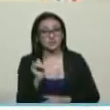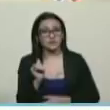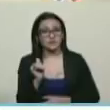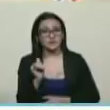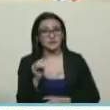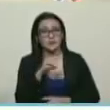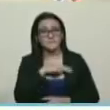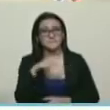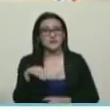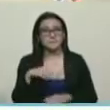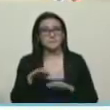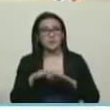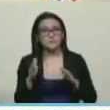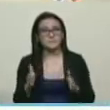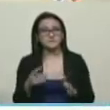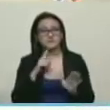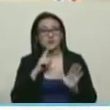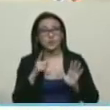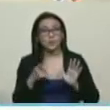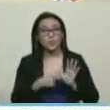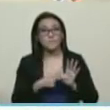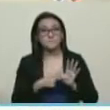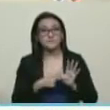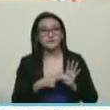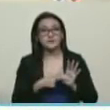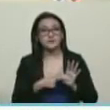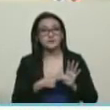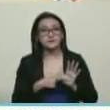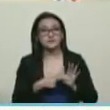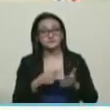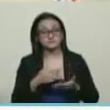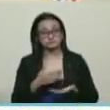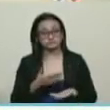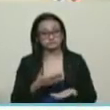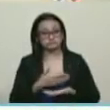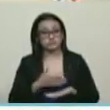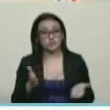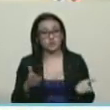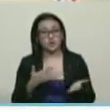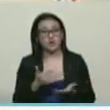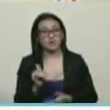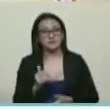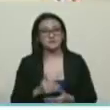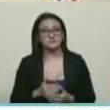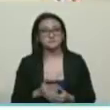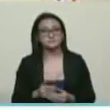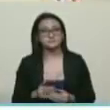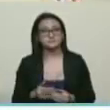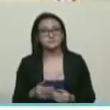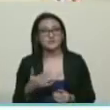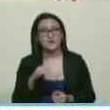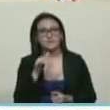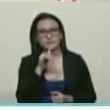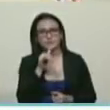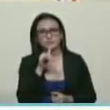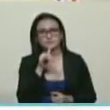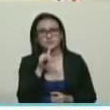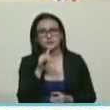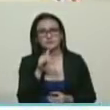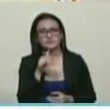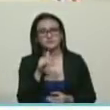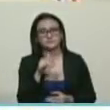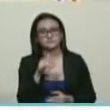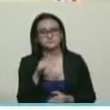los miembros de mesa, cumplir y hacer cumplir las disposiciones que están allí. Hay información suficiente en los